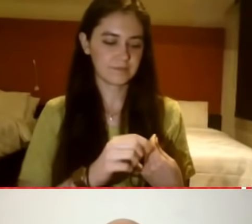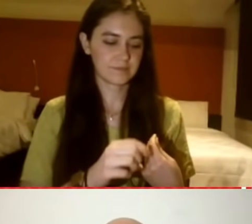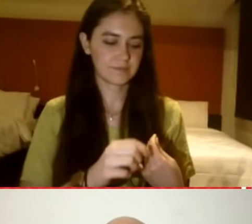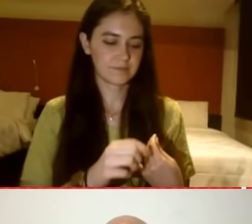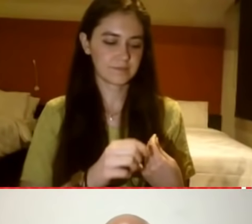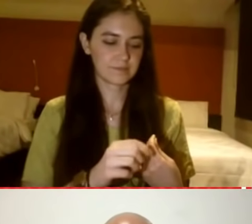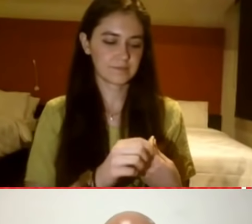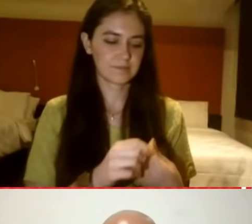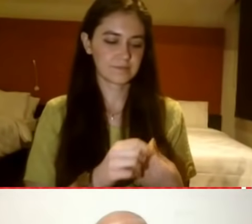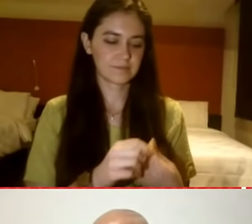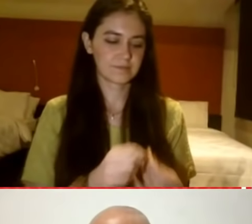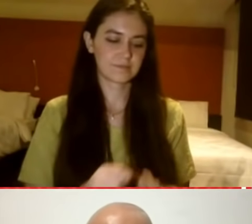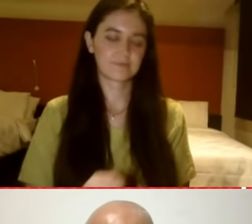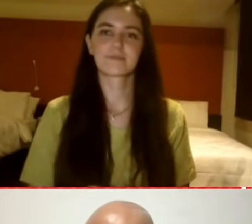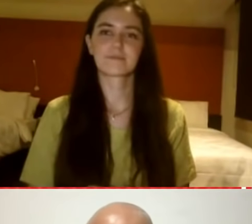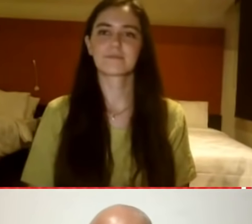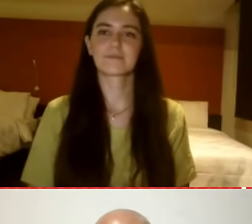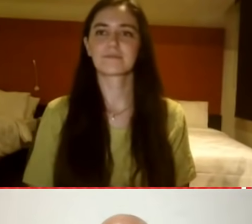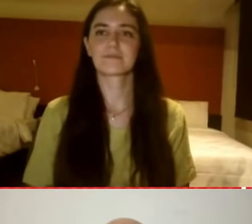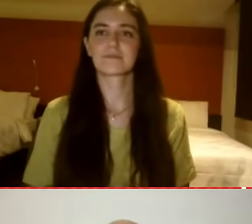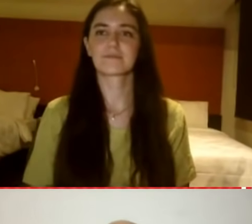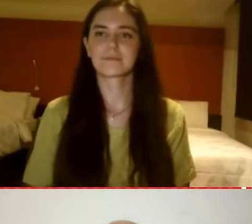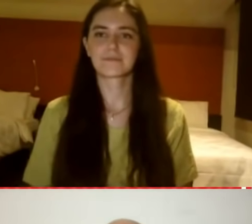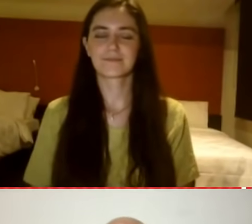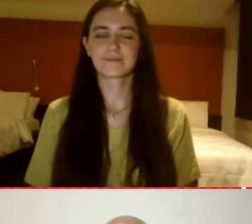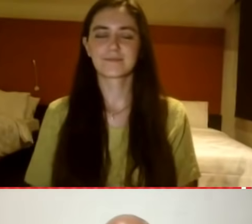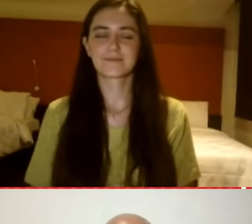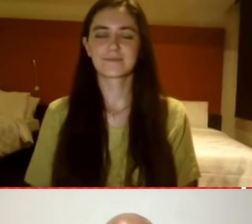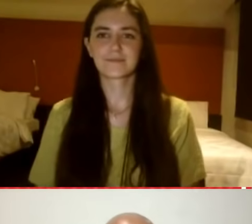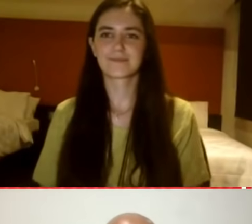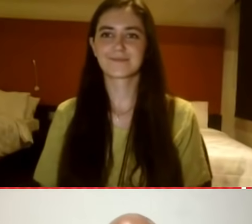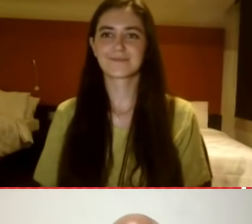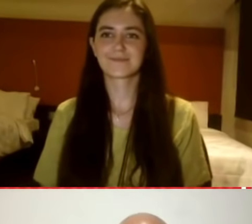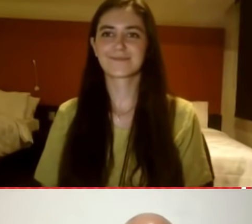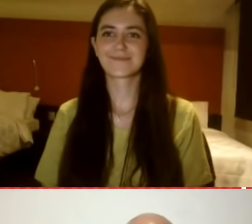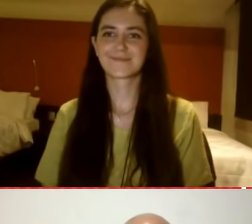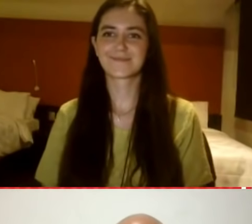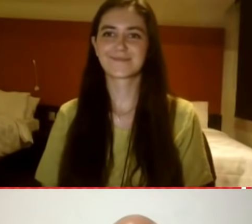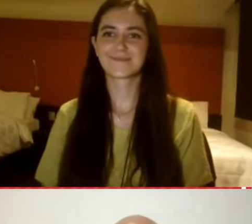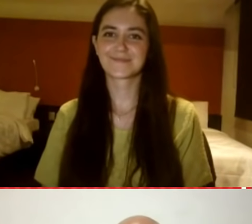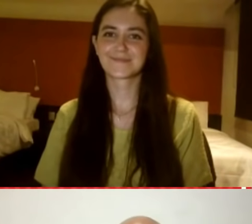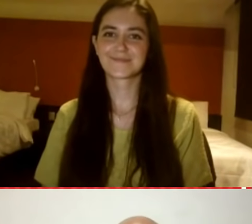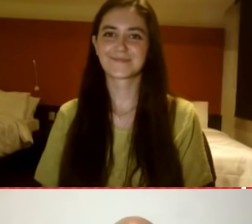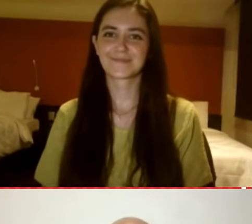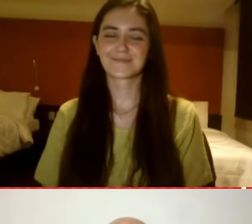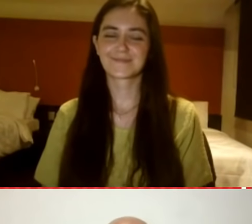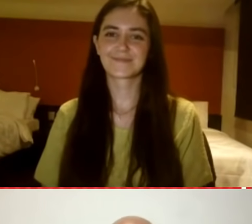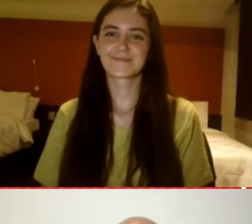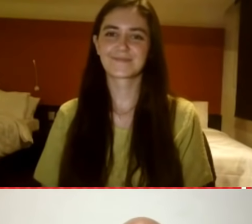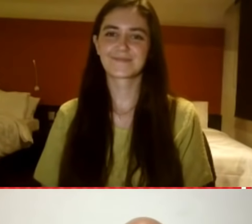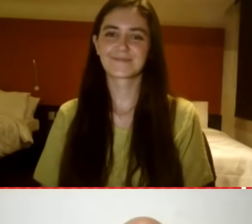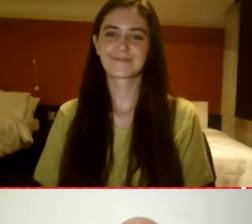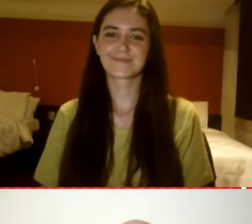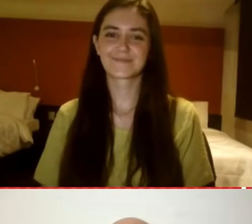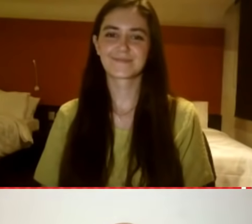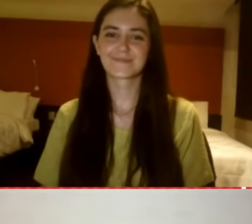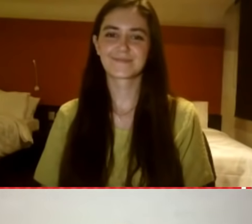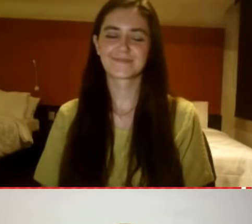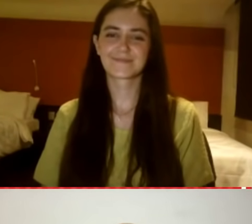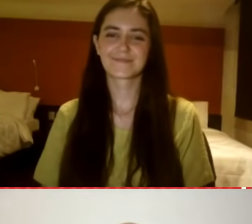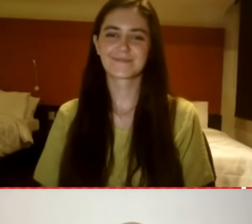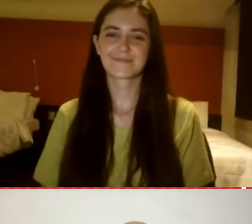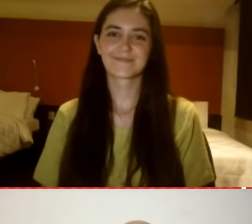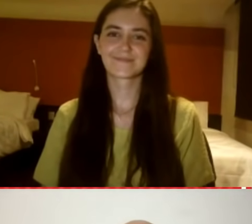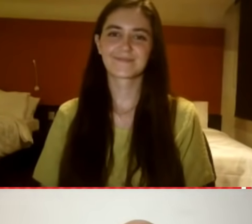gracias, Vicente. Me pueden encontrar en Twitter como Amir Ibrahim QRO, en Facebook como Amir Ibrahim Periodista y en YouTube como